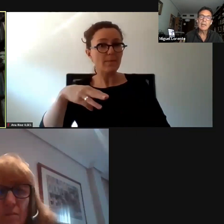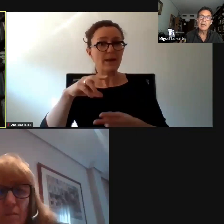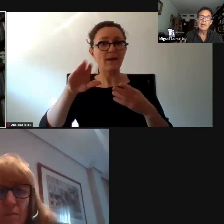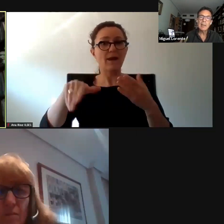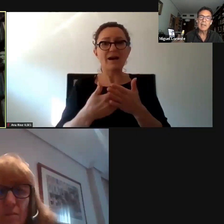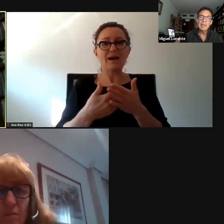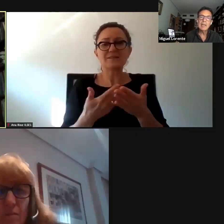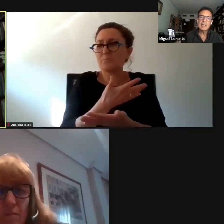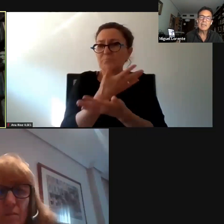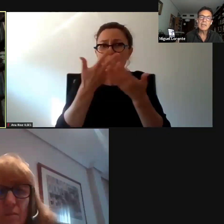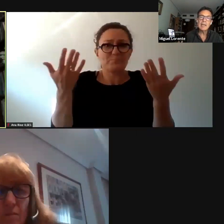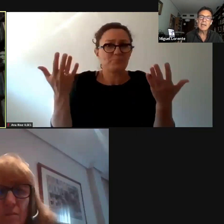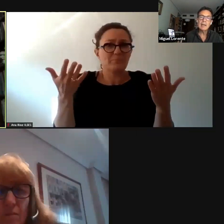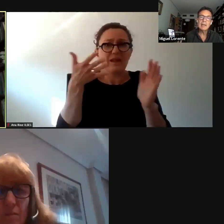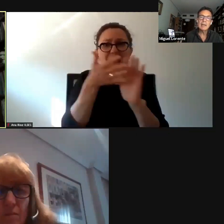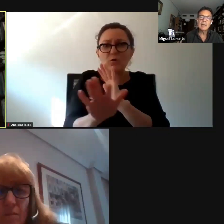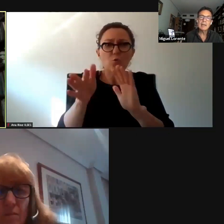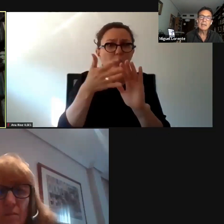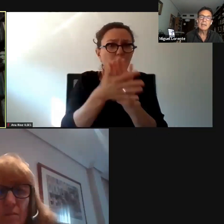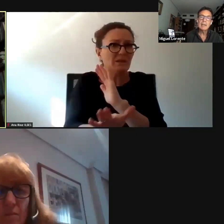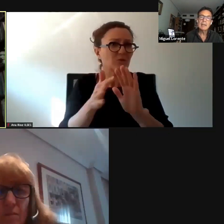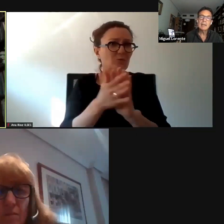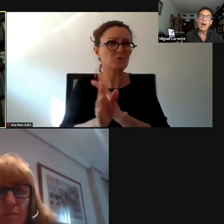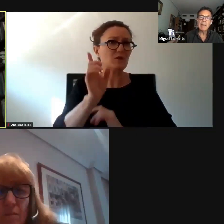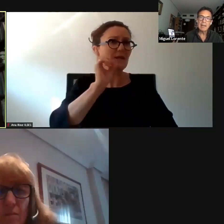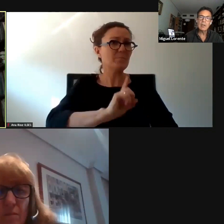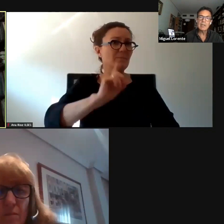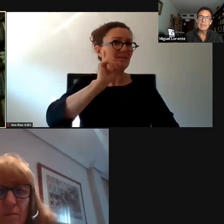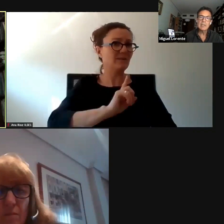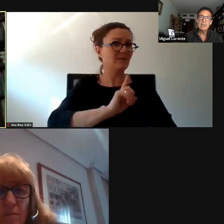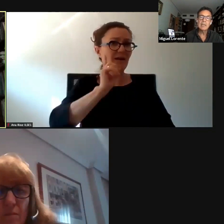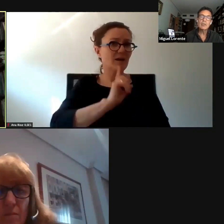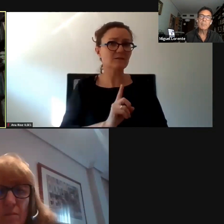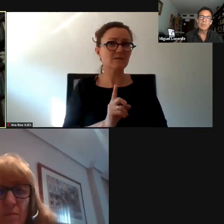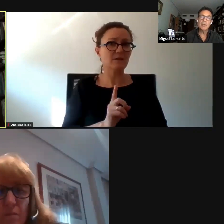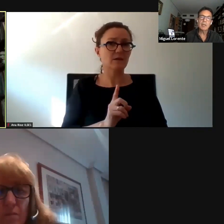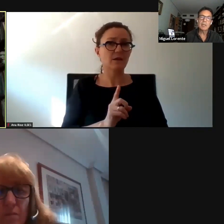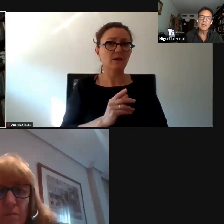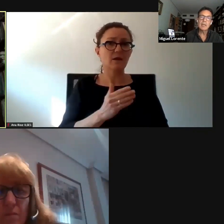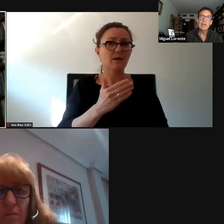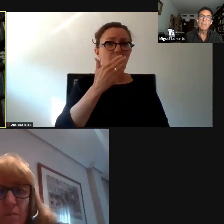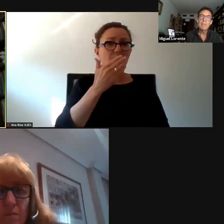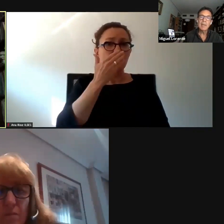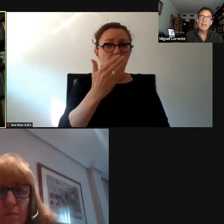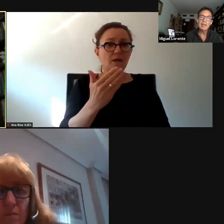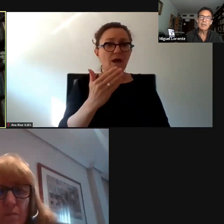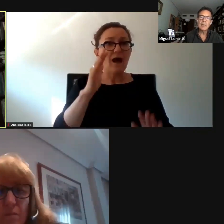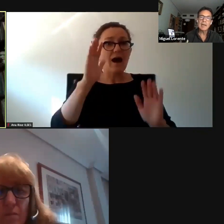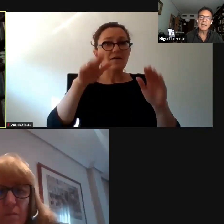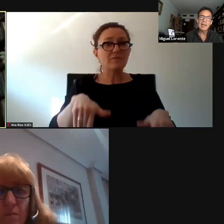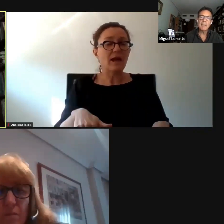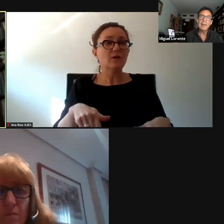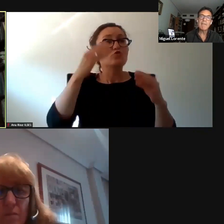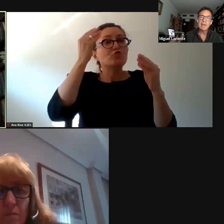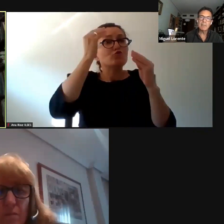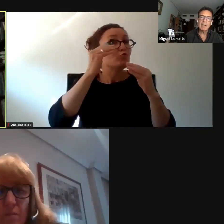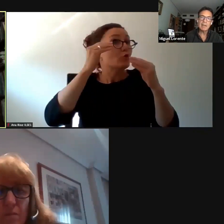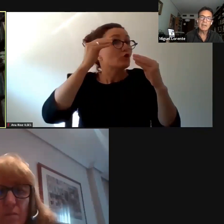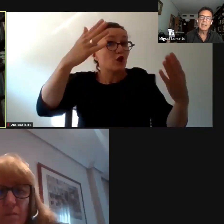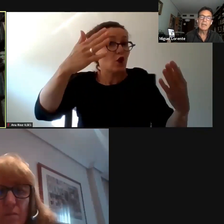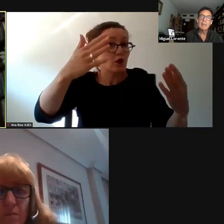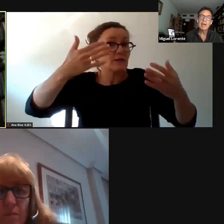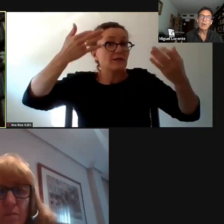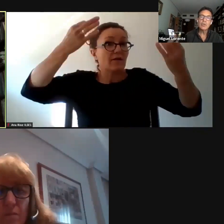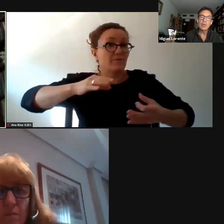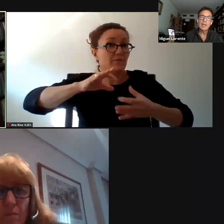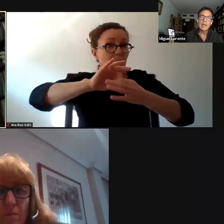ese tipo de mentiras están siendo afirmaciones de sus posiciones, es decir, mienten sobre la realidad